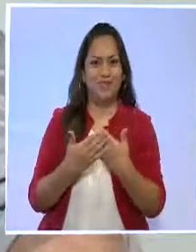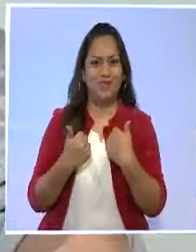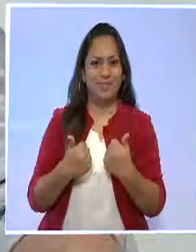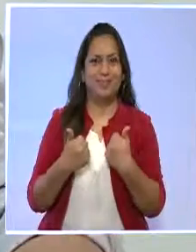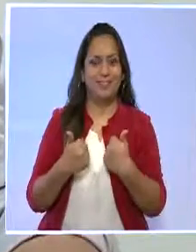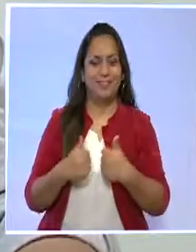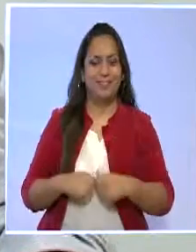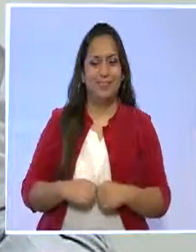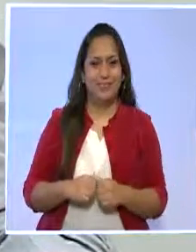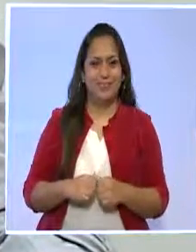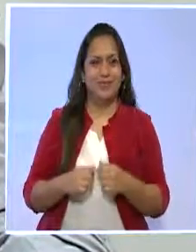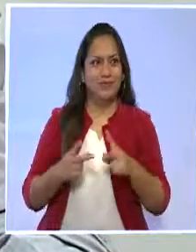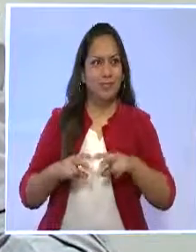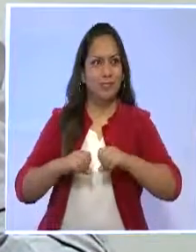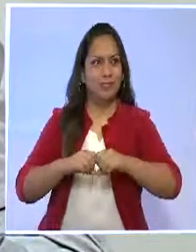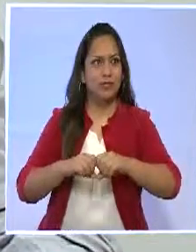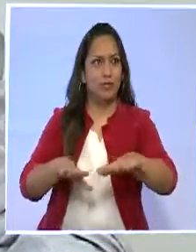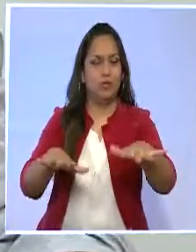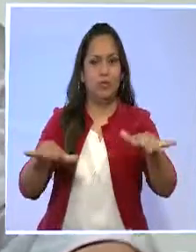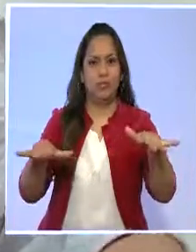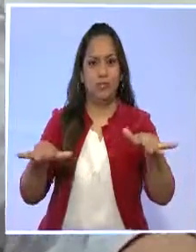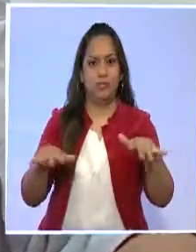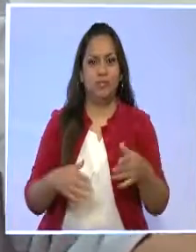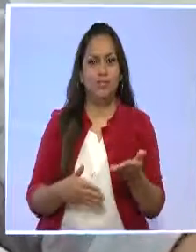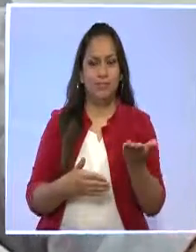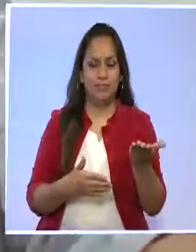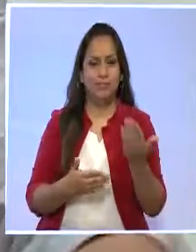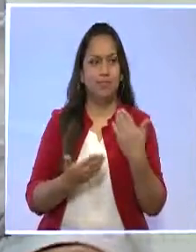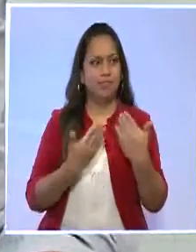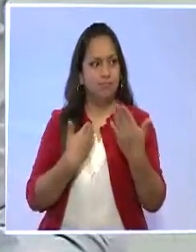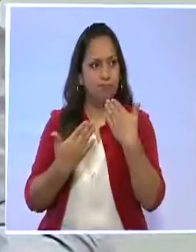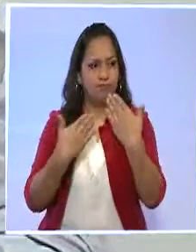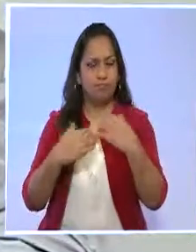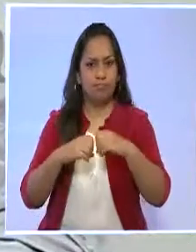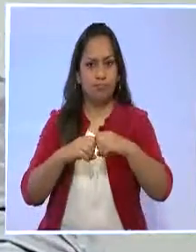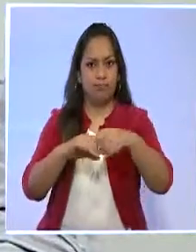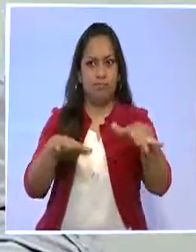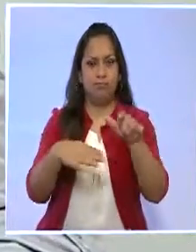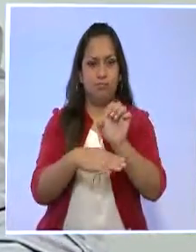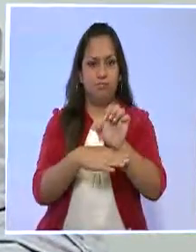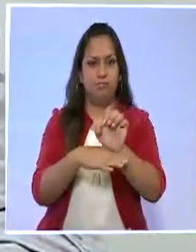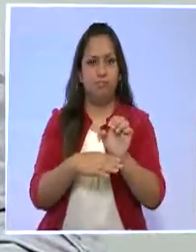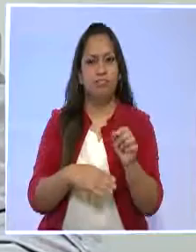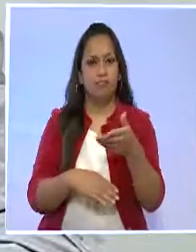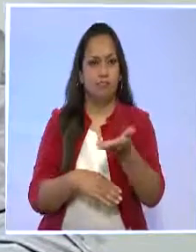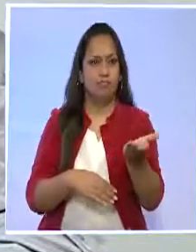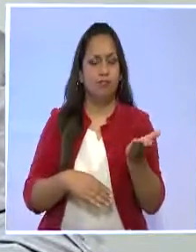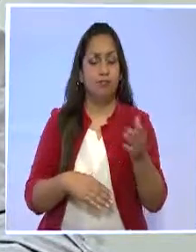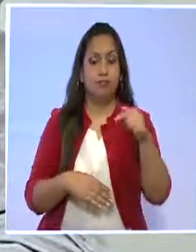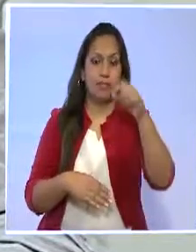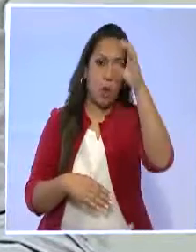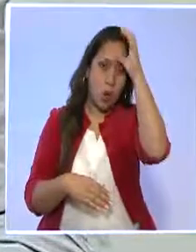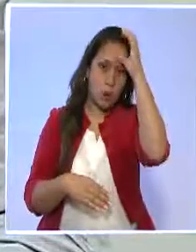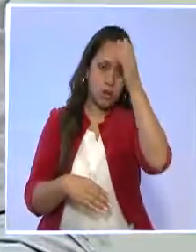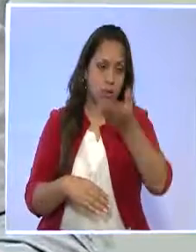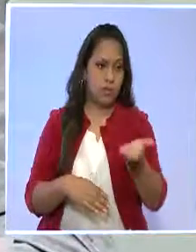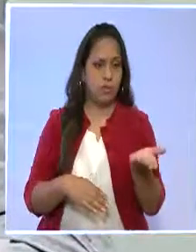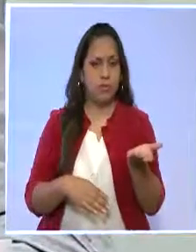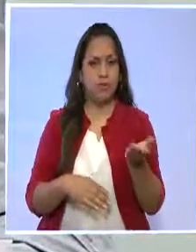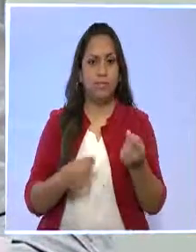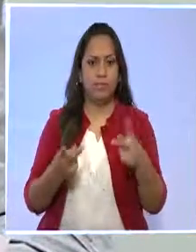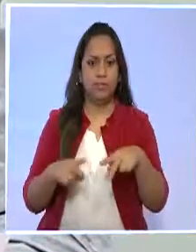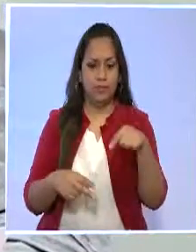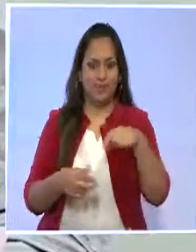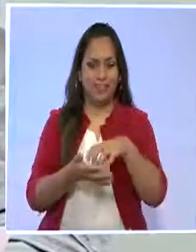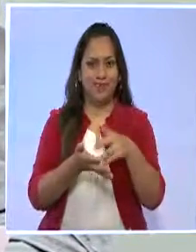el trabajo de reproducir de multiplicar las palabras los conceptos las ideas que se emiten desde la primera función del estado la función